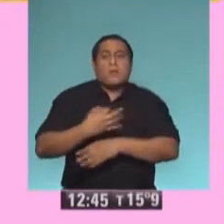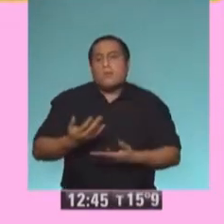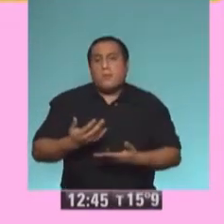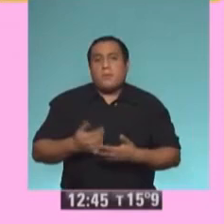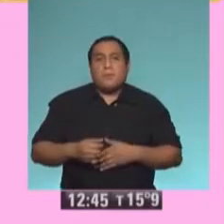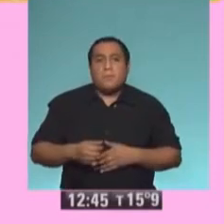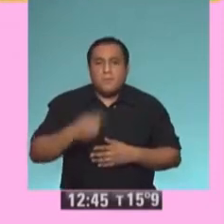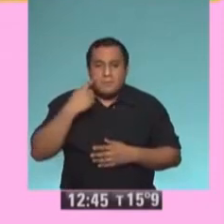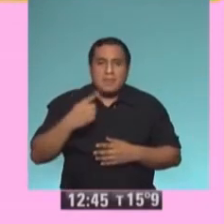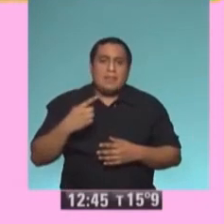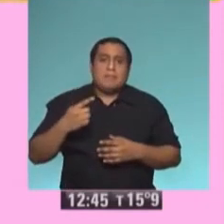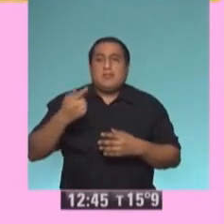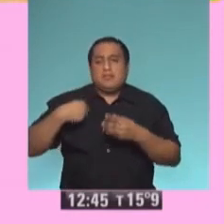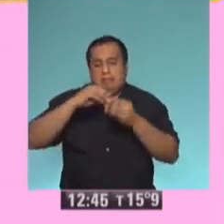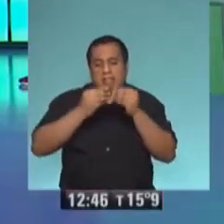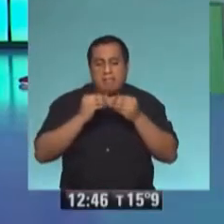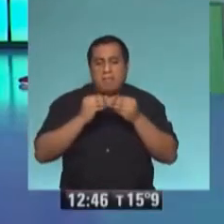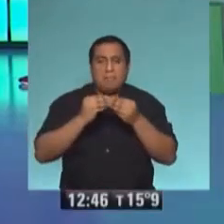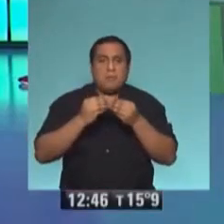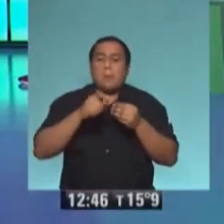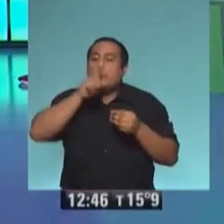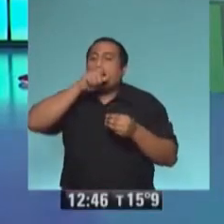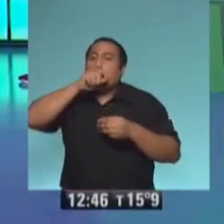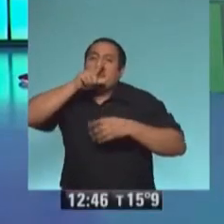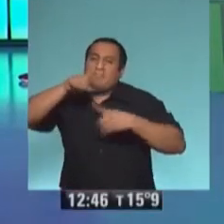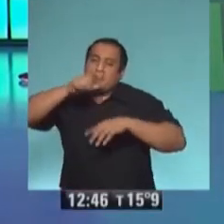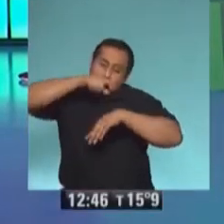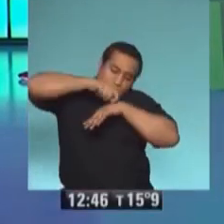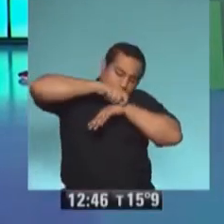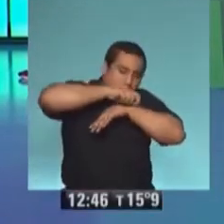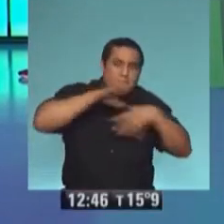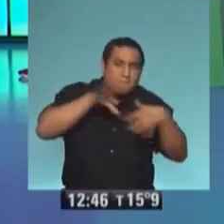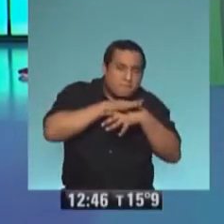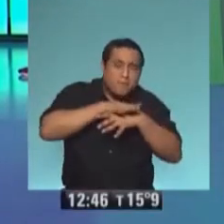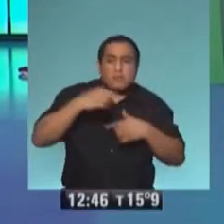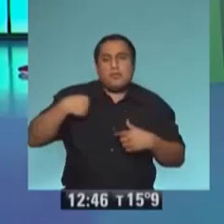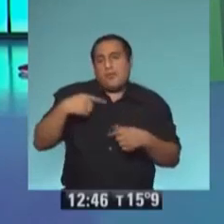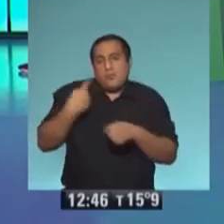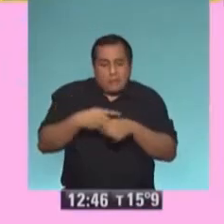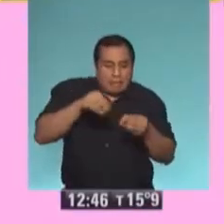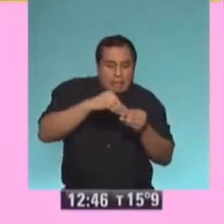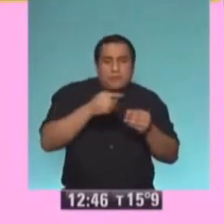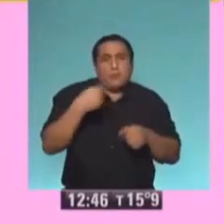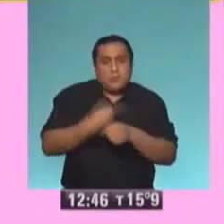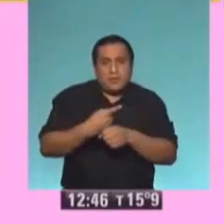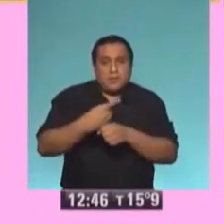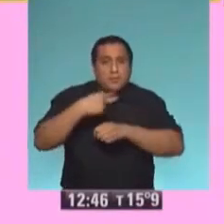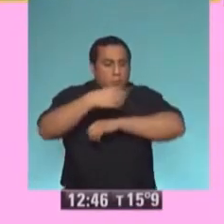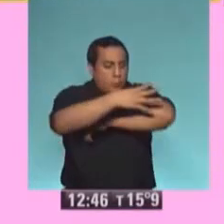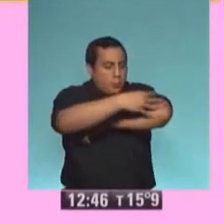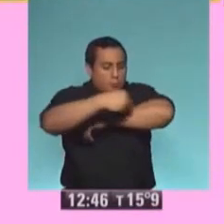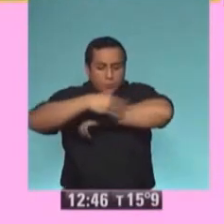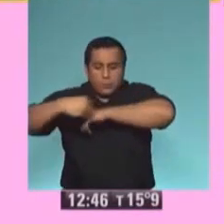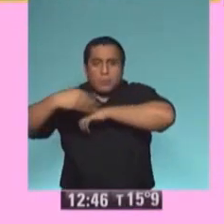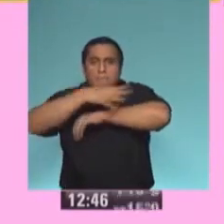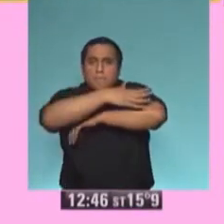no quedó tan bien porque yo no tengo la capacidad en el piquito como las plumas. Como las aves, perdón. Pero se vuelve a estructurar. ¿Y para qué sirve